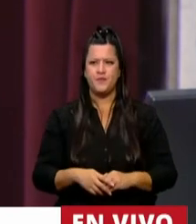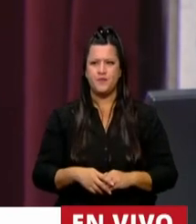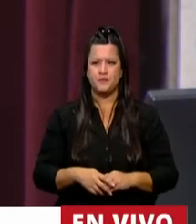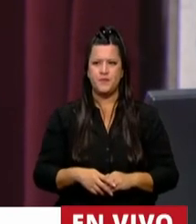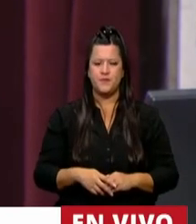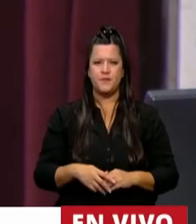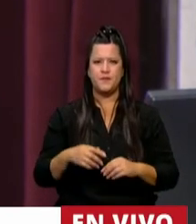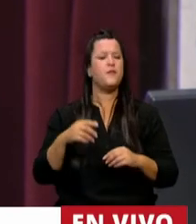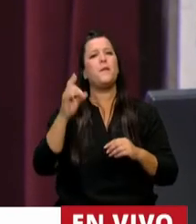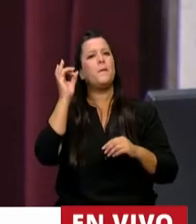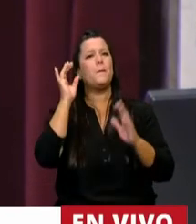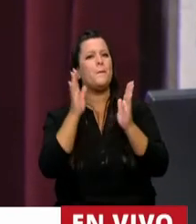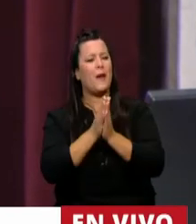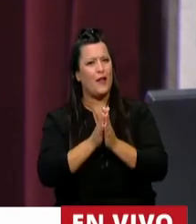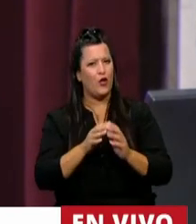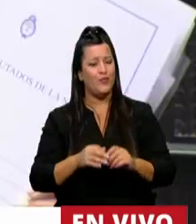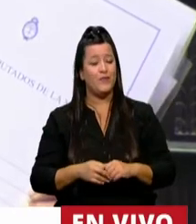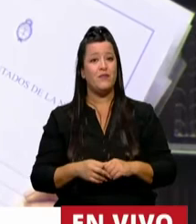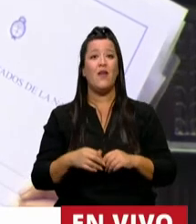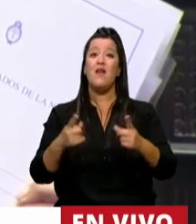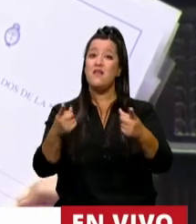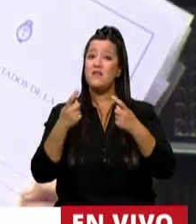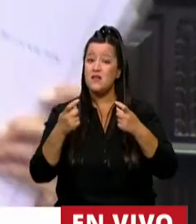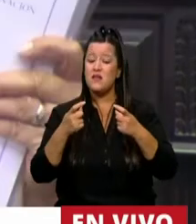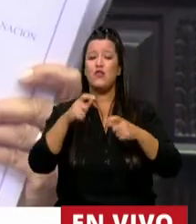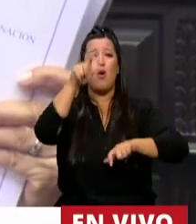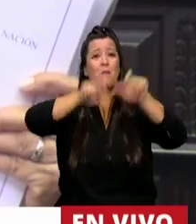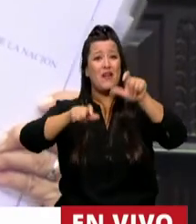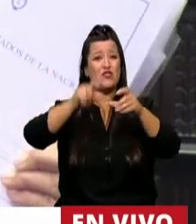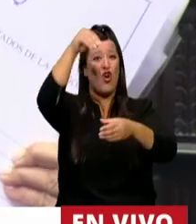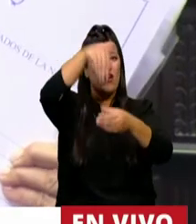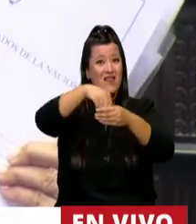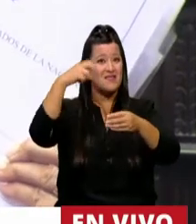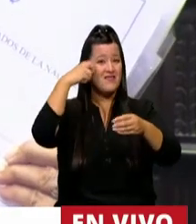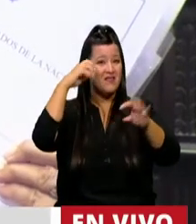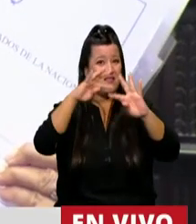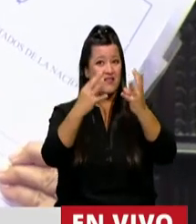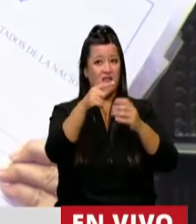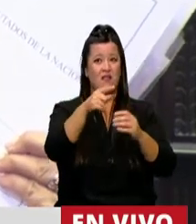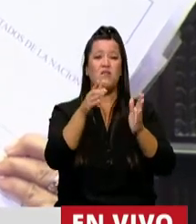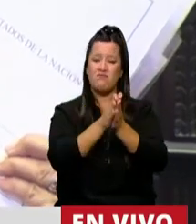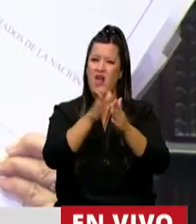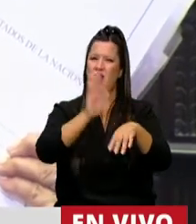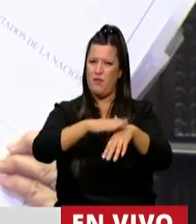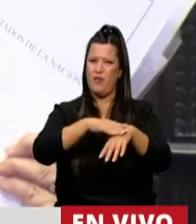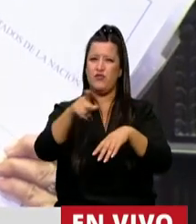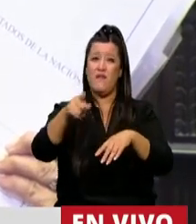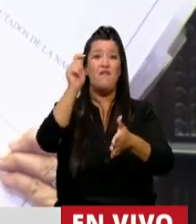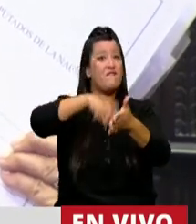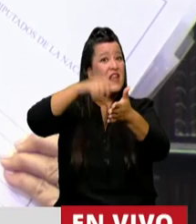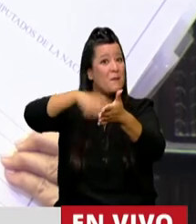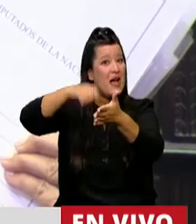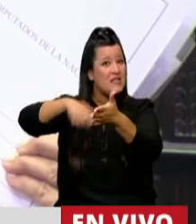Perdón, señora presidenta. Necesito que personal de la Cámara se haga cargo de las firmas que les